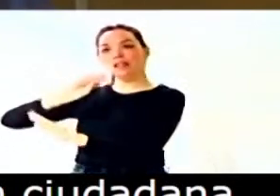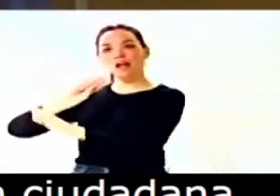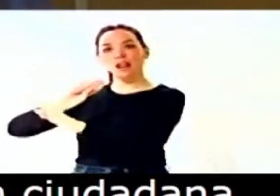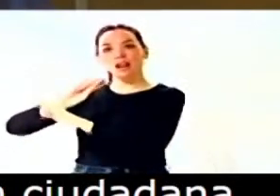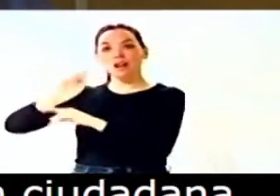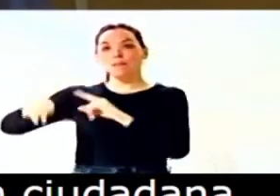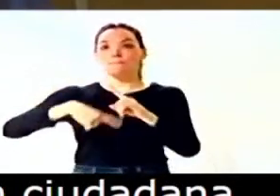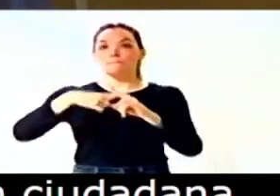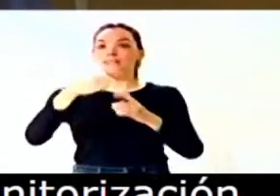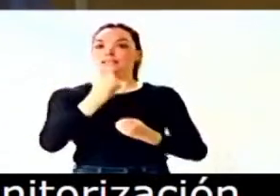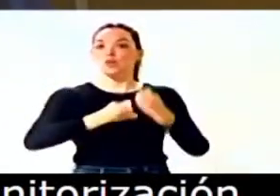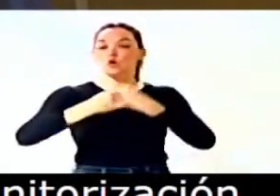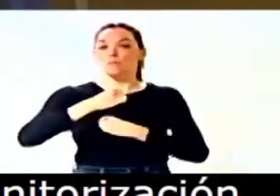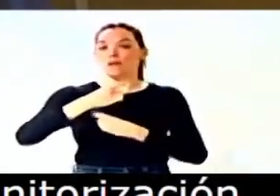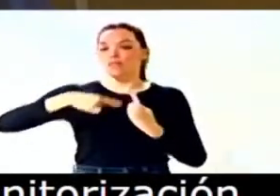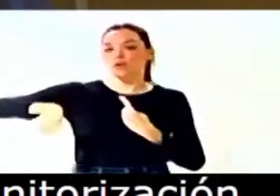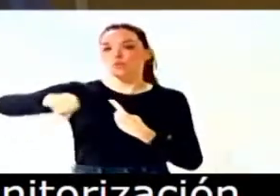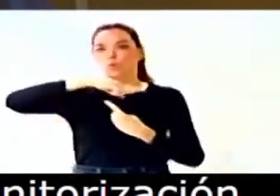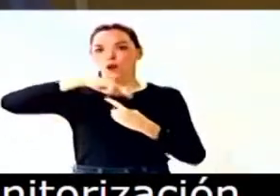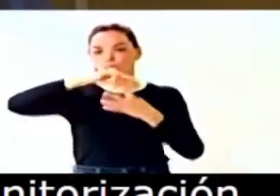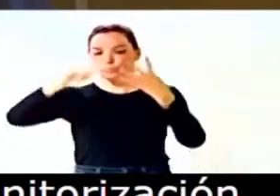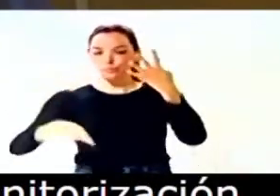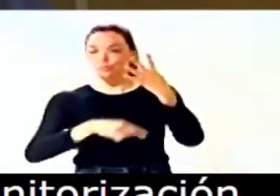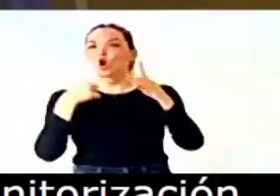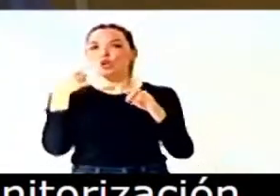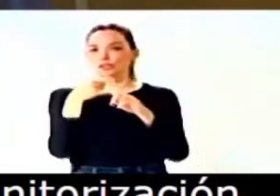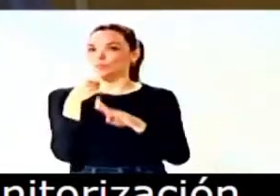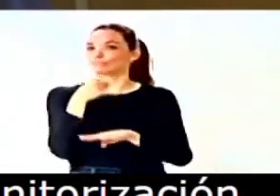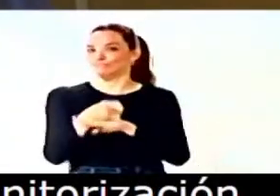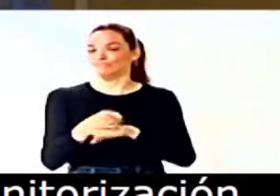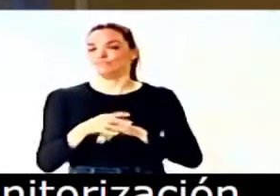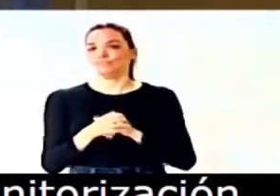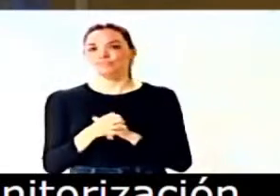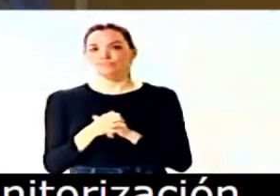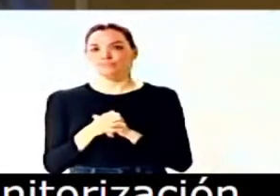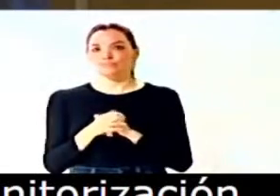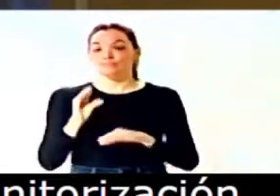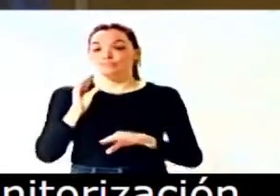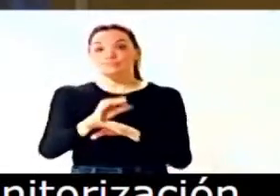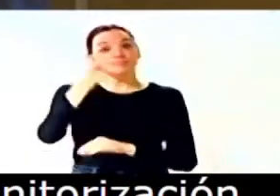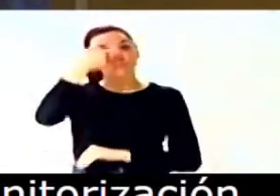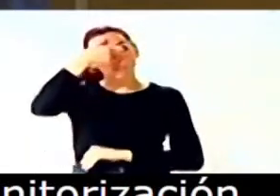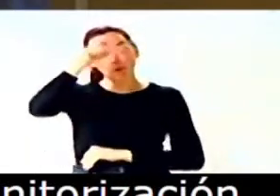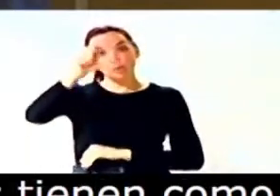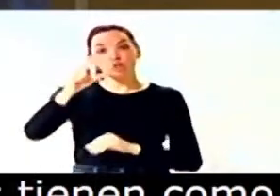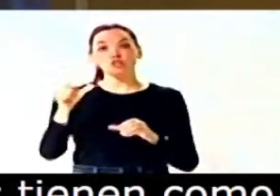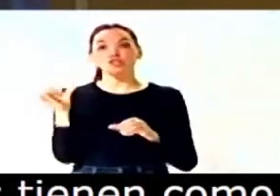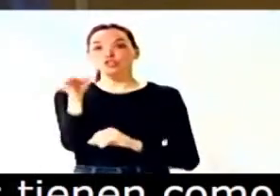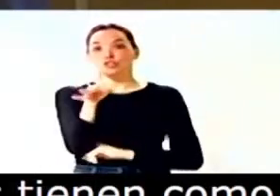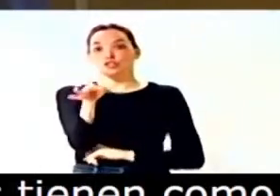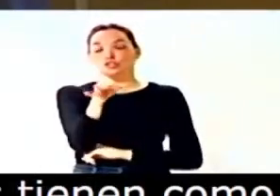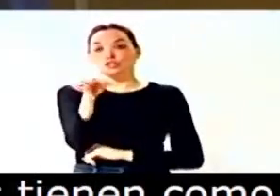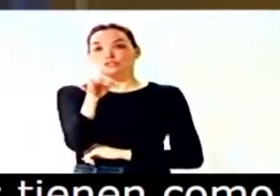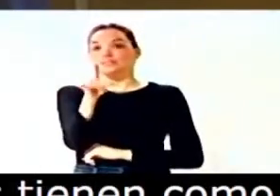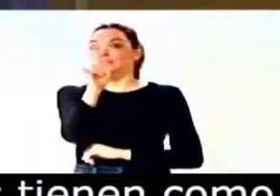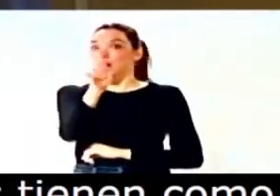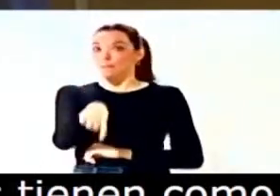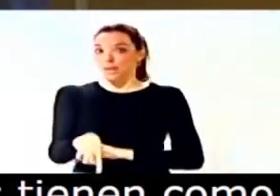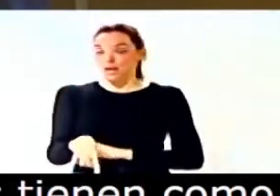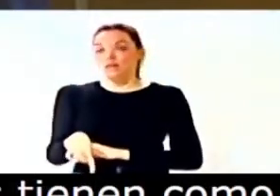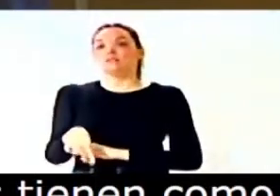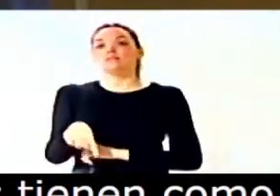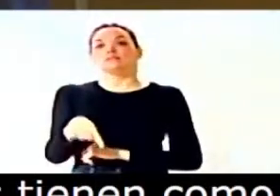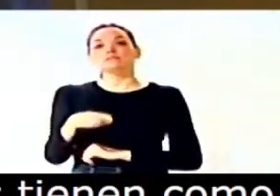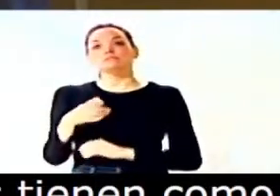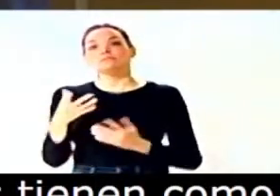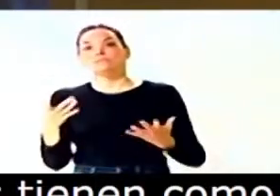economía circular. Las ayudas tienen como destinatarios a entidades locales, incluidas también las